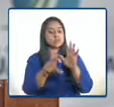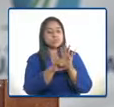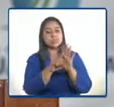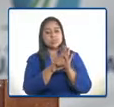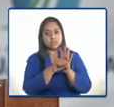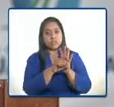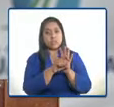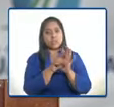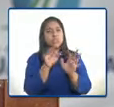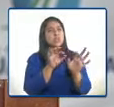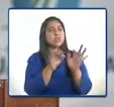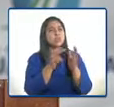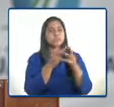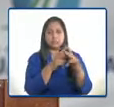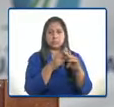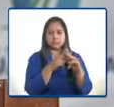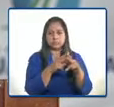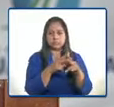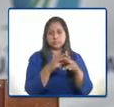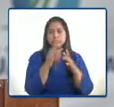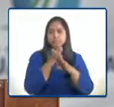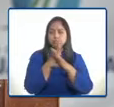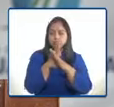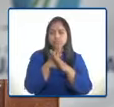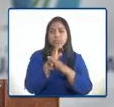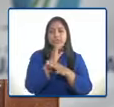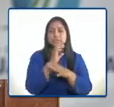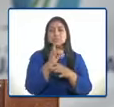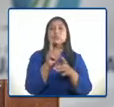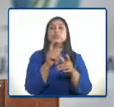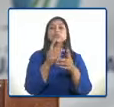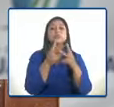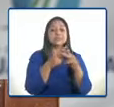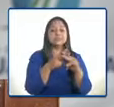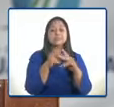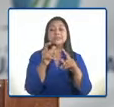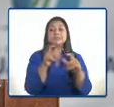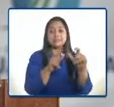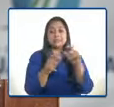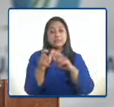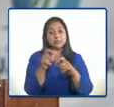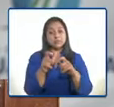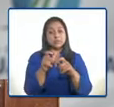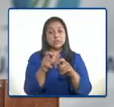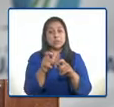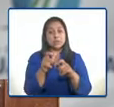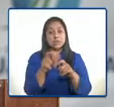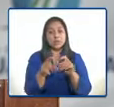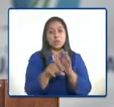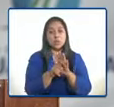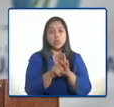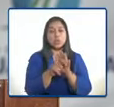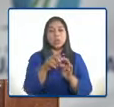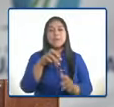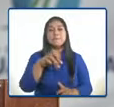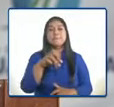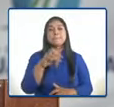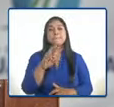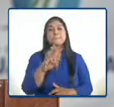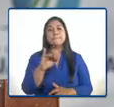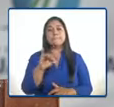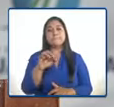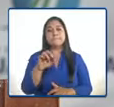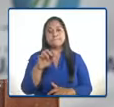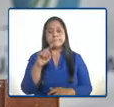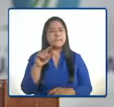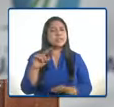instrumento de protección, es un instrumento comercial el código PBIP,